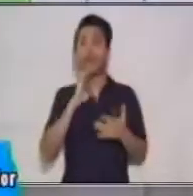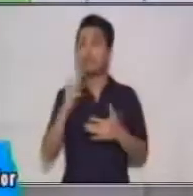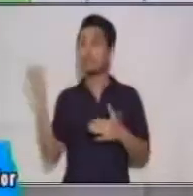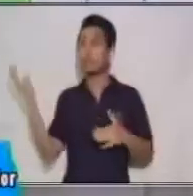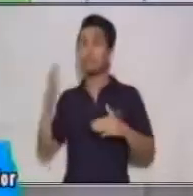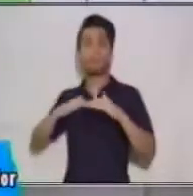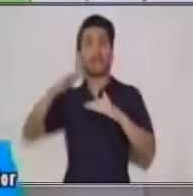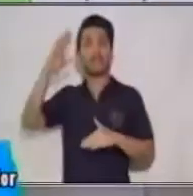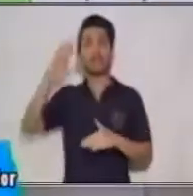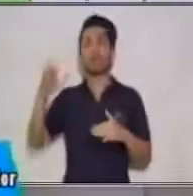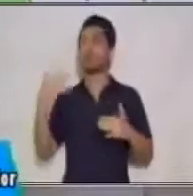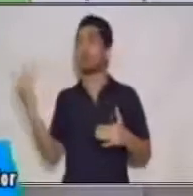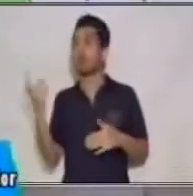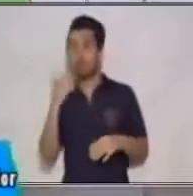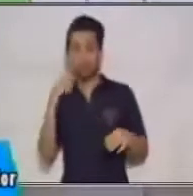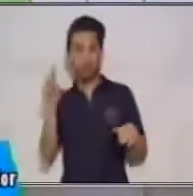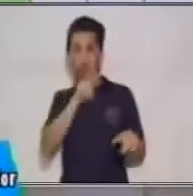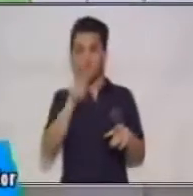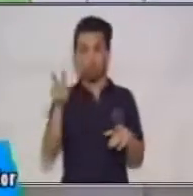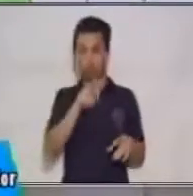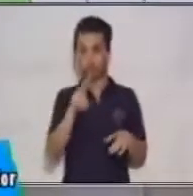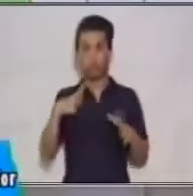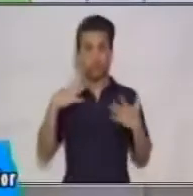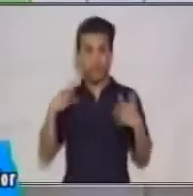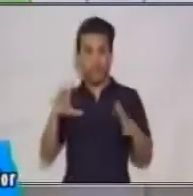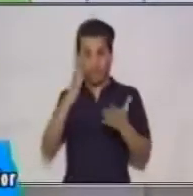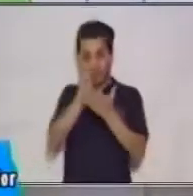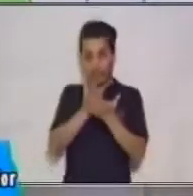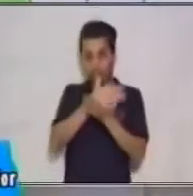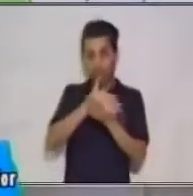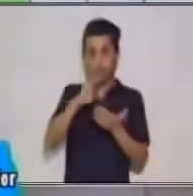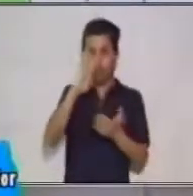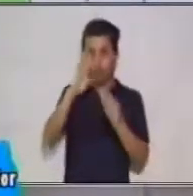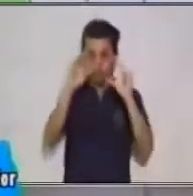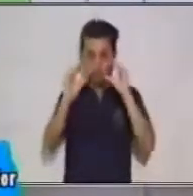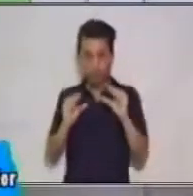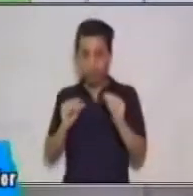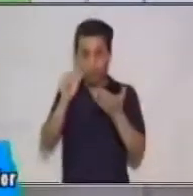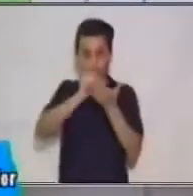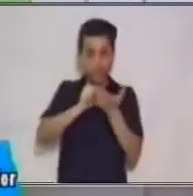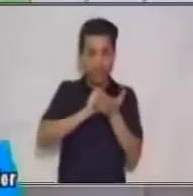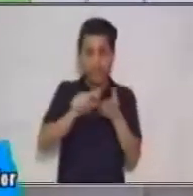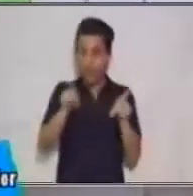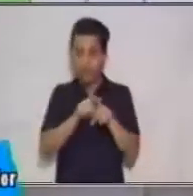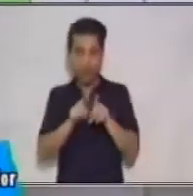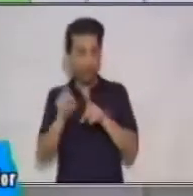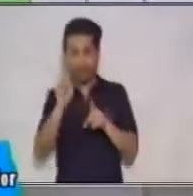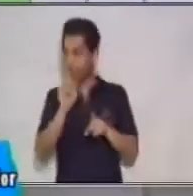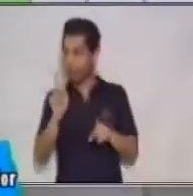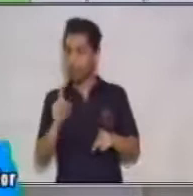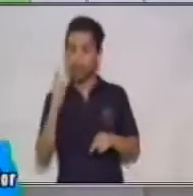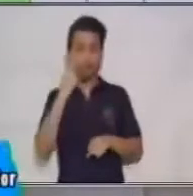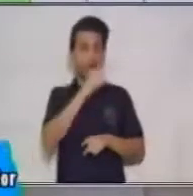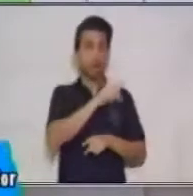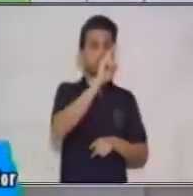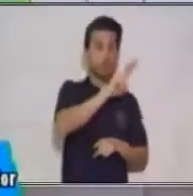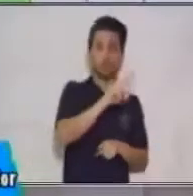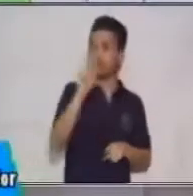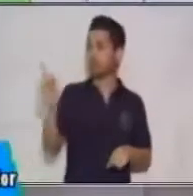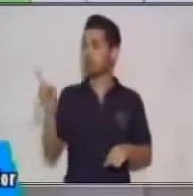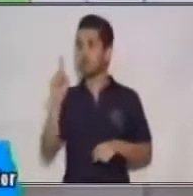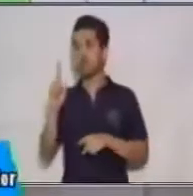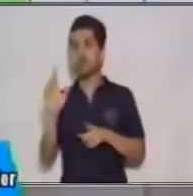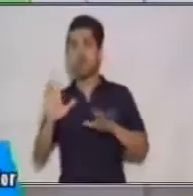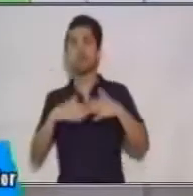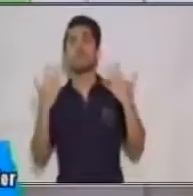sean iguales, las dos se dividieron en cuatro partes, pero no están pintadas iguales. Aquí hay dos y aquí hay solo una. ¿Cuál es